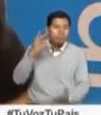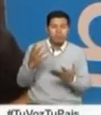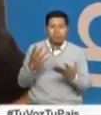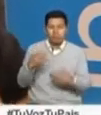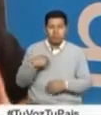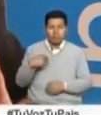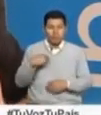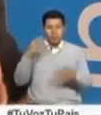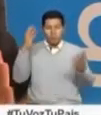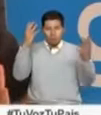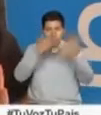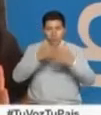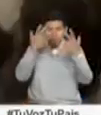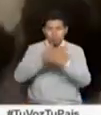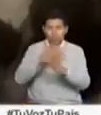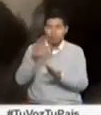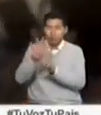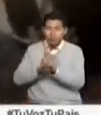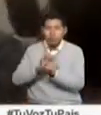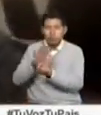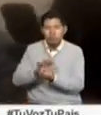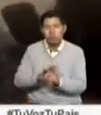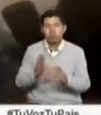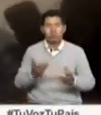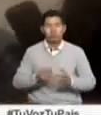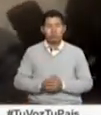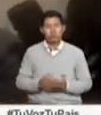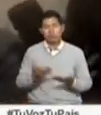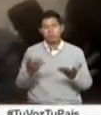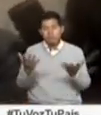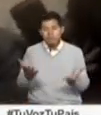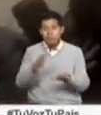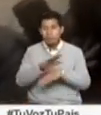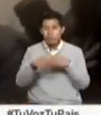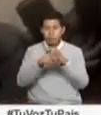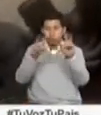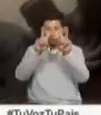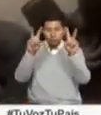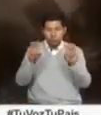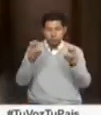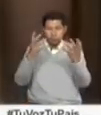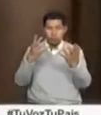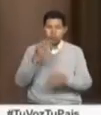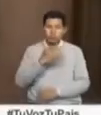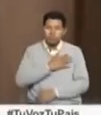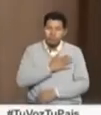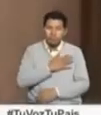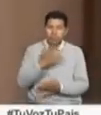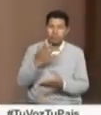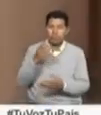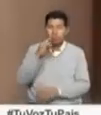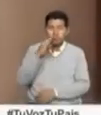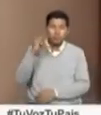yo voy a elevar eso por toda la vida. Esta situación triste pero real es a la que se enfrentan muchos niños y jóvenes y a la que se